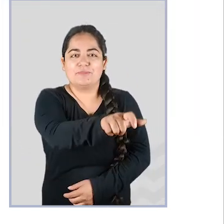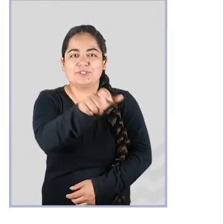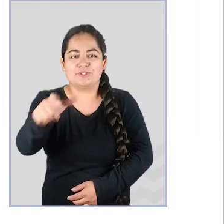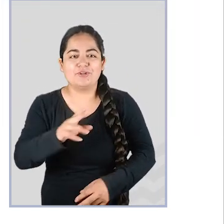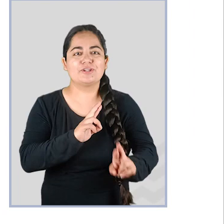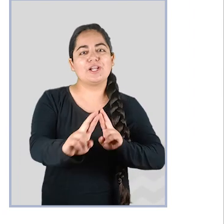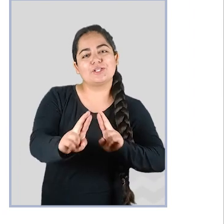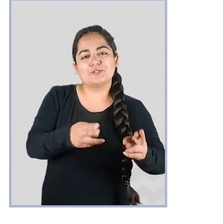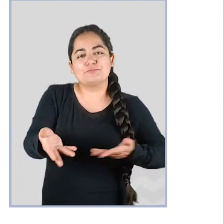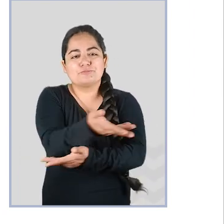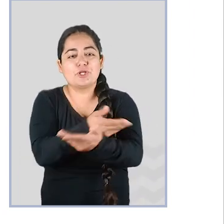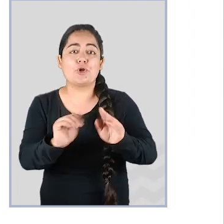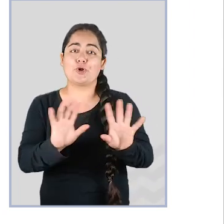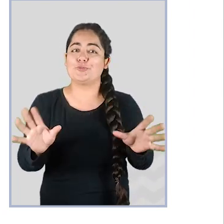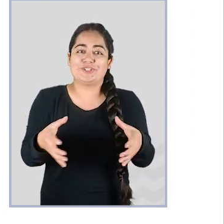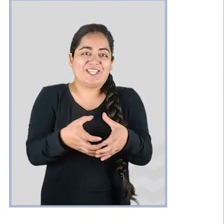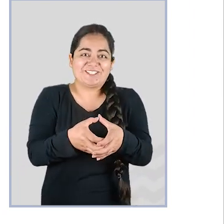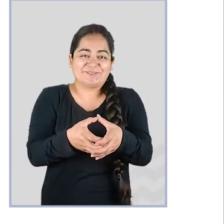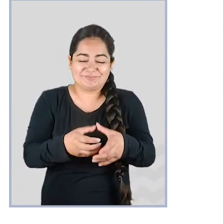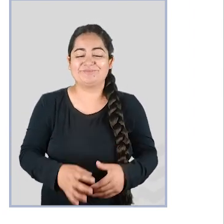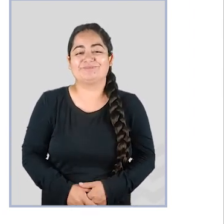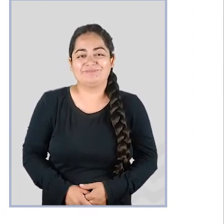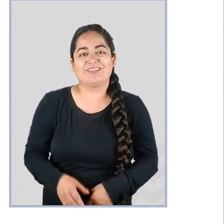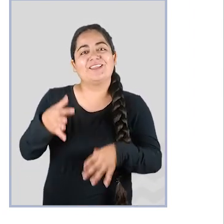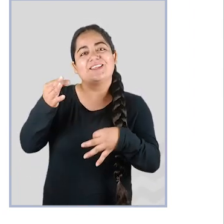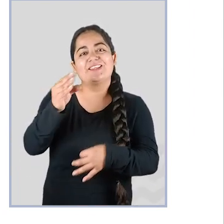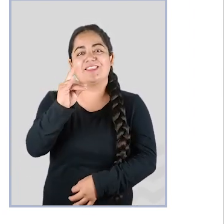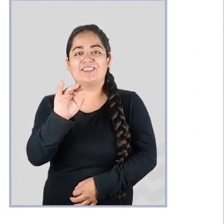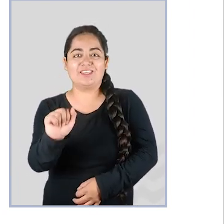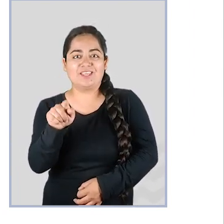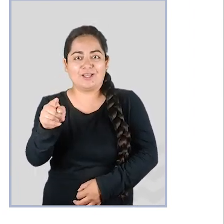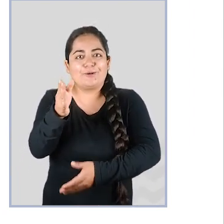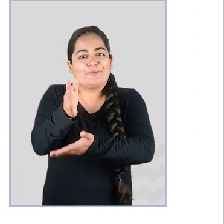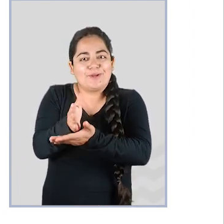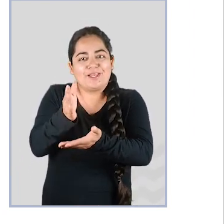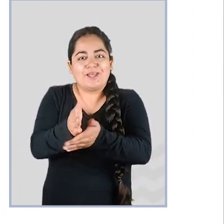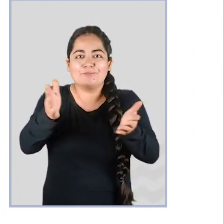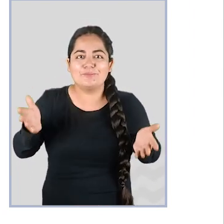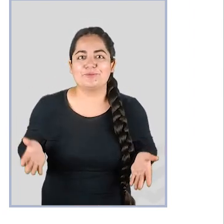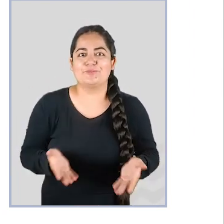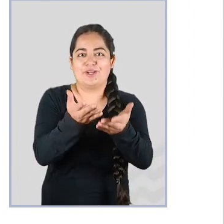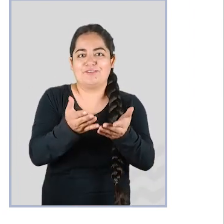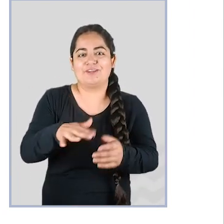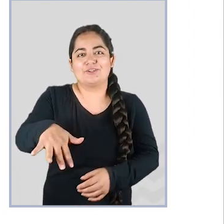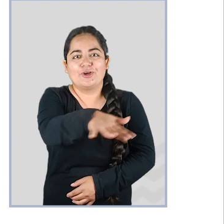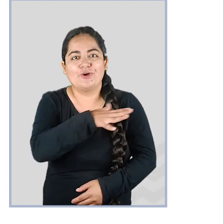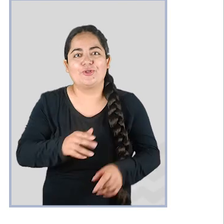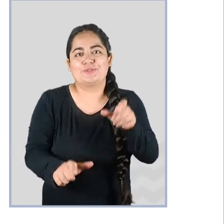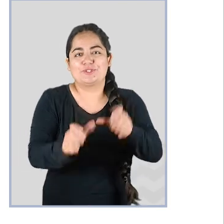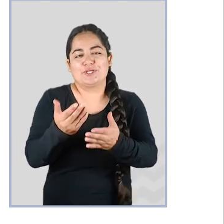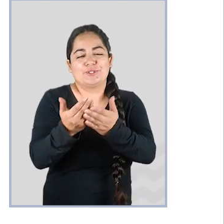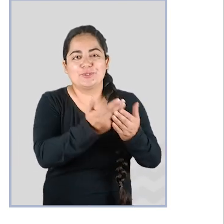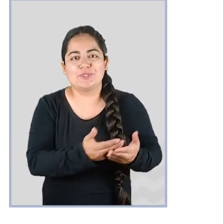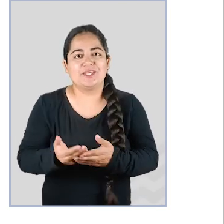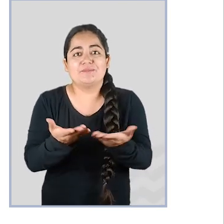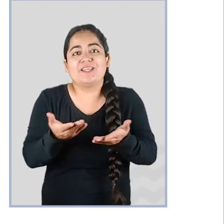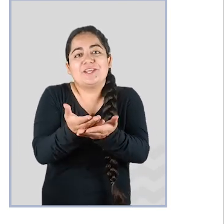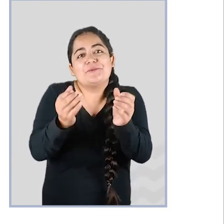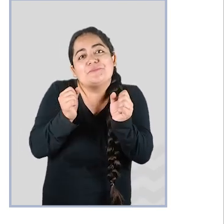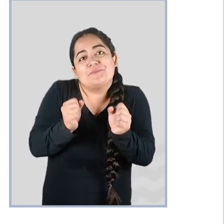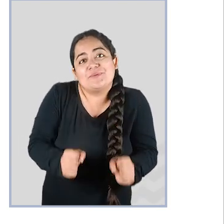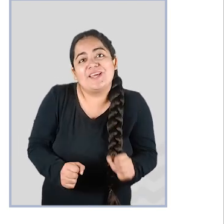y percibe una comunidad. En el DIA se espera que las escuelas las promuevan en su grupo de estudiantes para desarrollar la capacidad